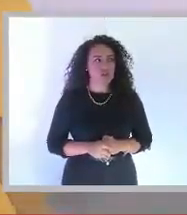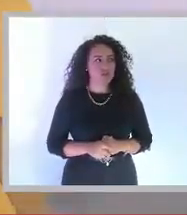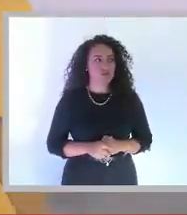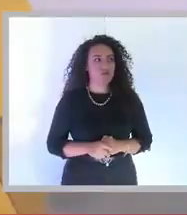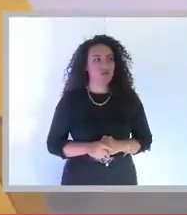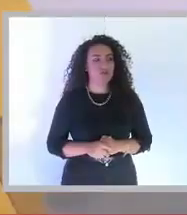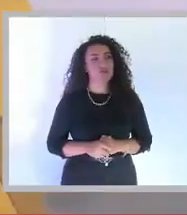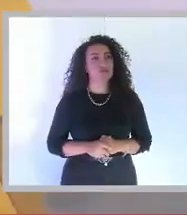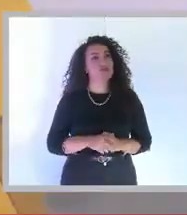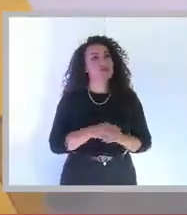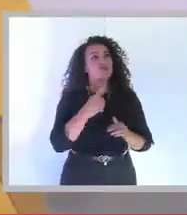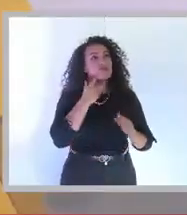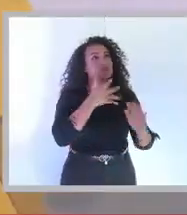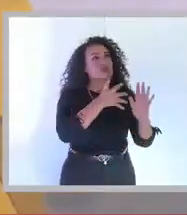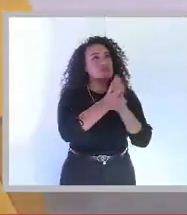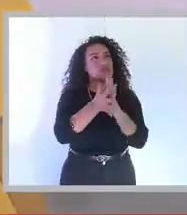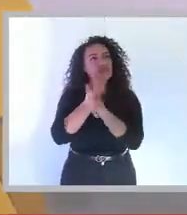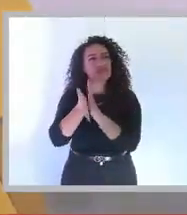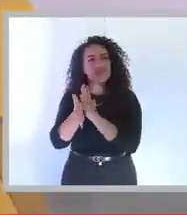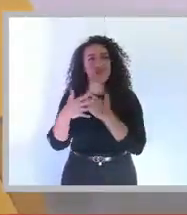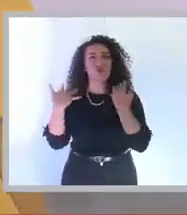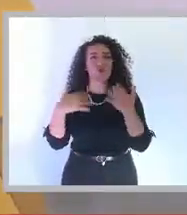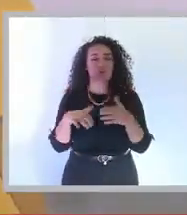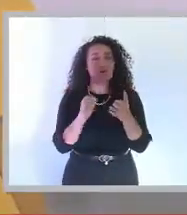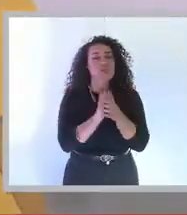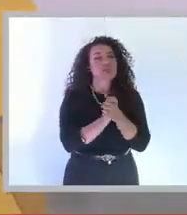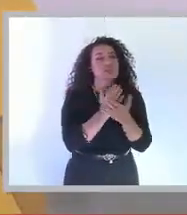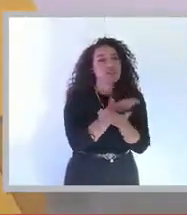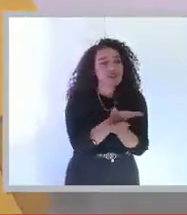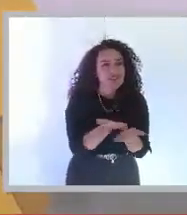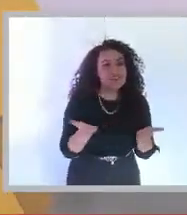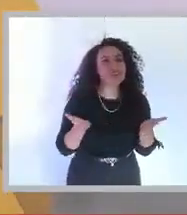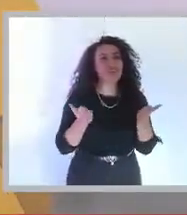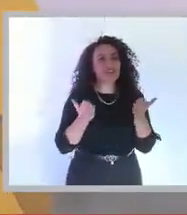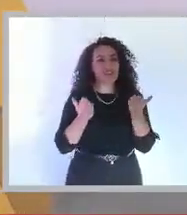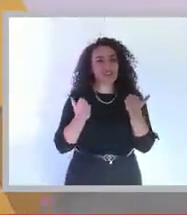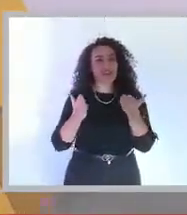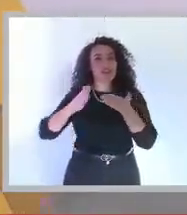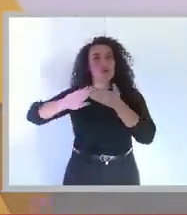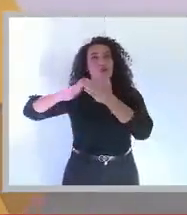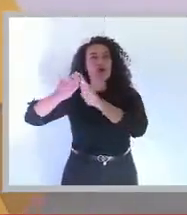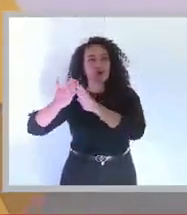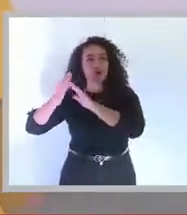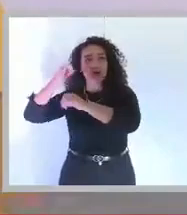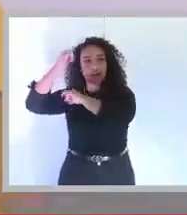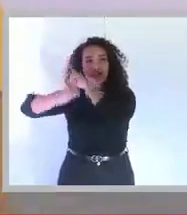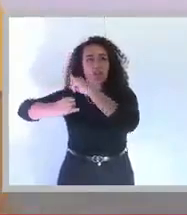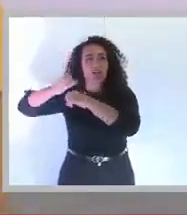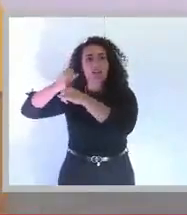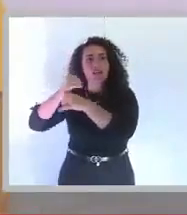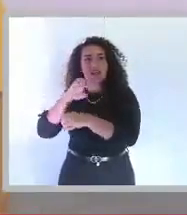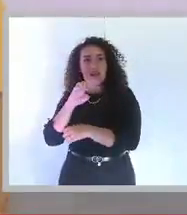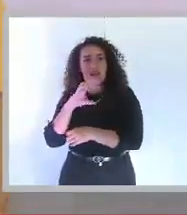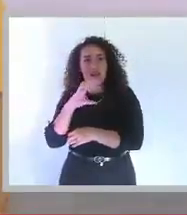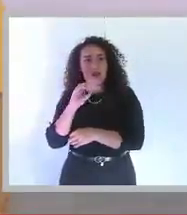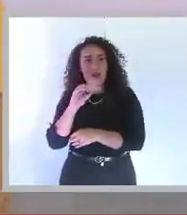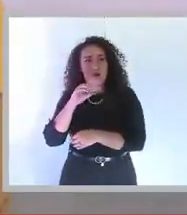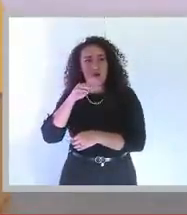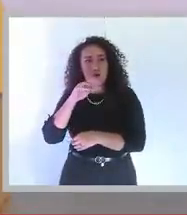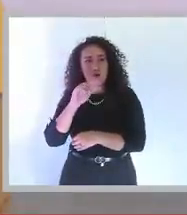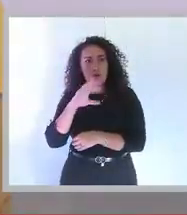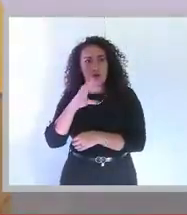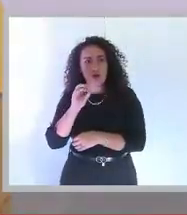para comunicar los más profundos saludos solidarios de la comunidad internacional ecuménico a todos